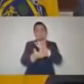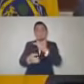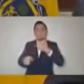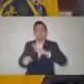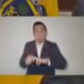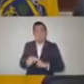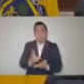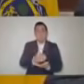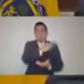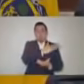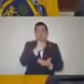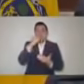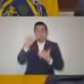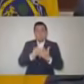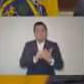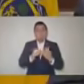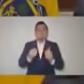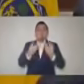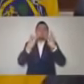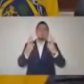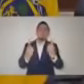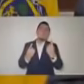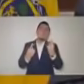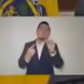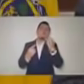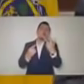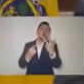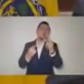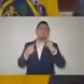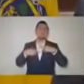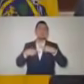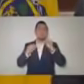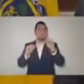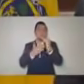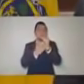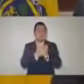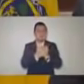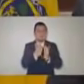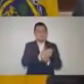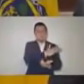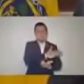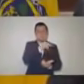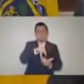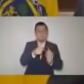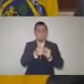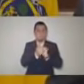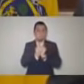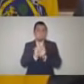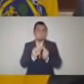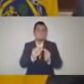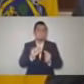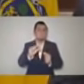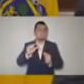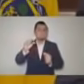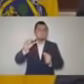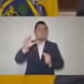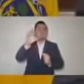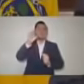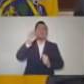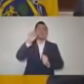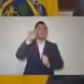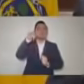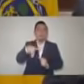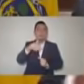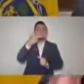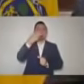hace apenas un mes solo necesitaban hospitalización 1.8 de los casos activos la presión en nuestra estructura de salud en colotlán